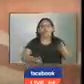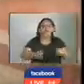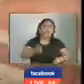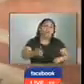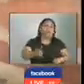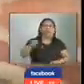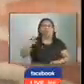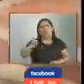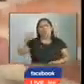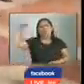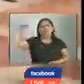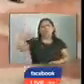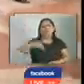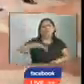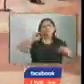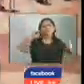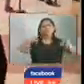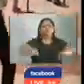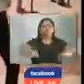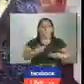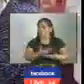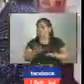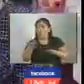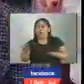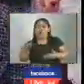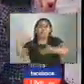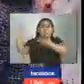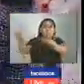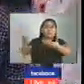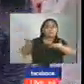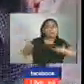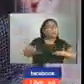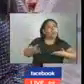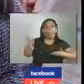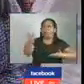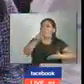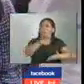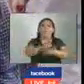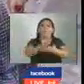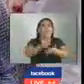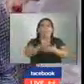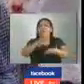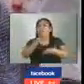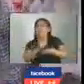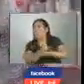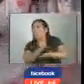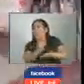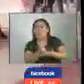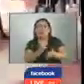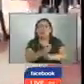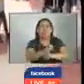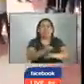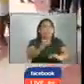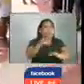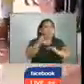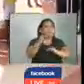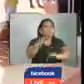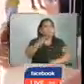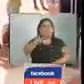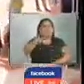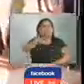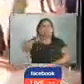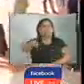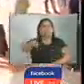aéreo, van a poder ingresar al país y ser exonerado de cualquier impuesto, un máximo de 3